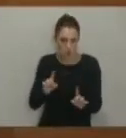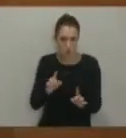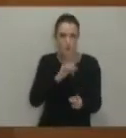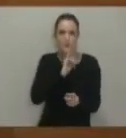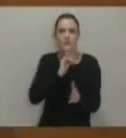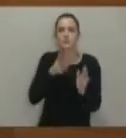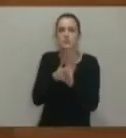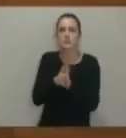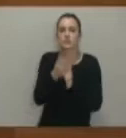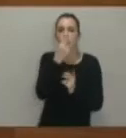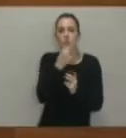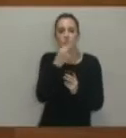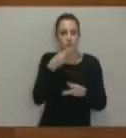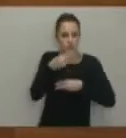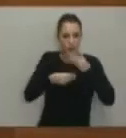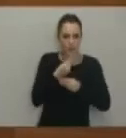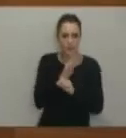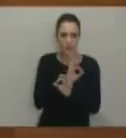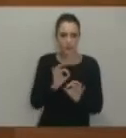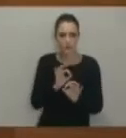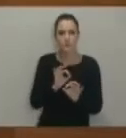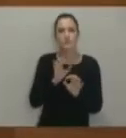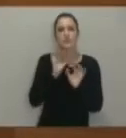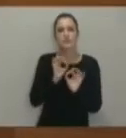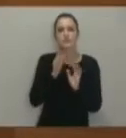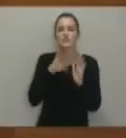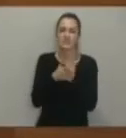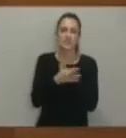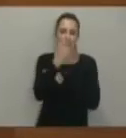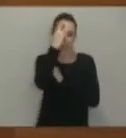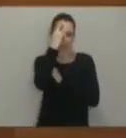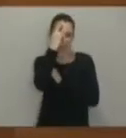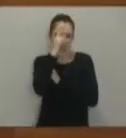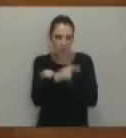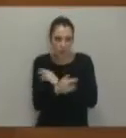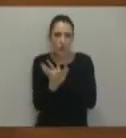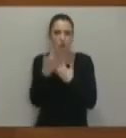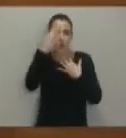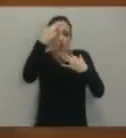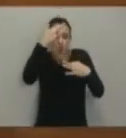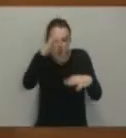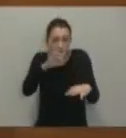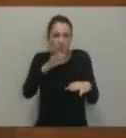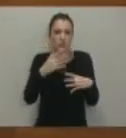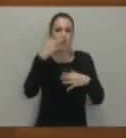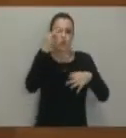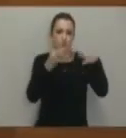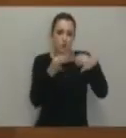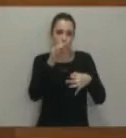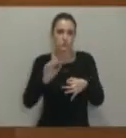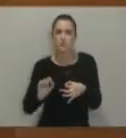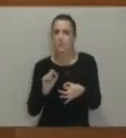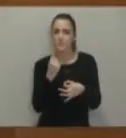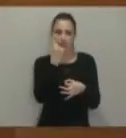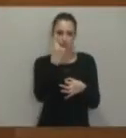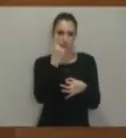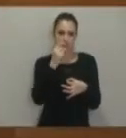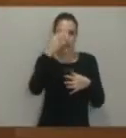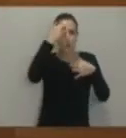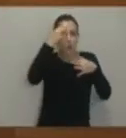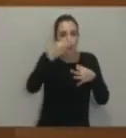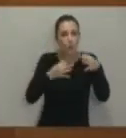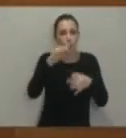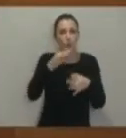palabra, es lo más razonable y, en este caso, lo más justo, vuelvo a decir, con las entidades y con los usuarios. Y